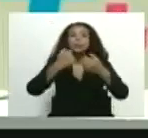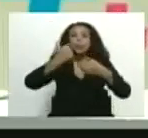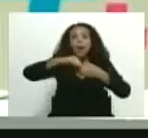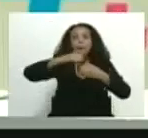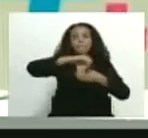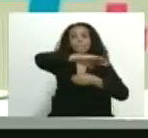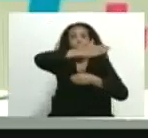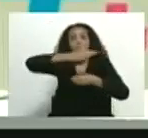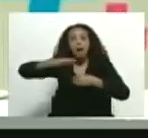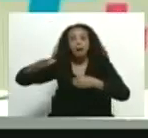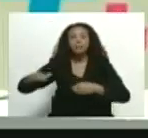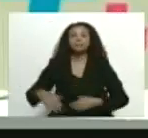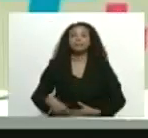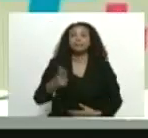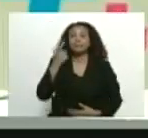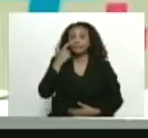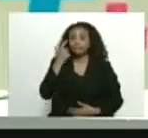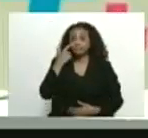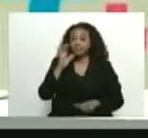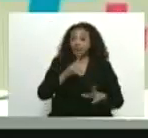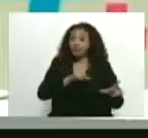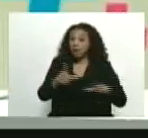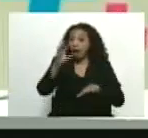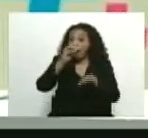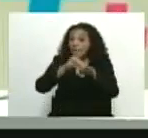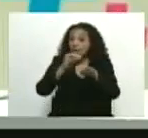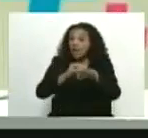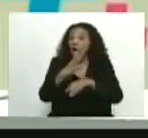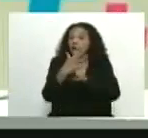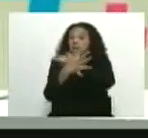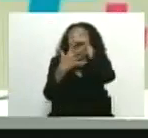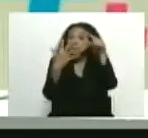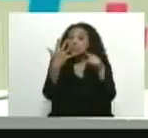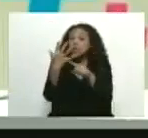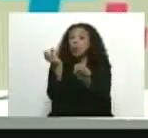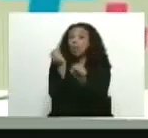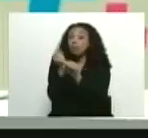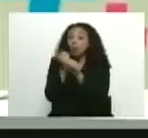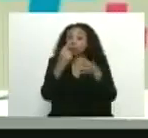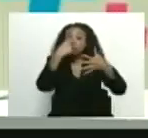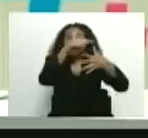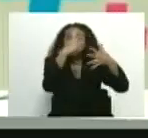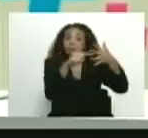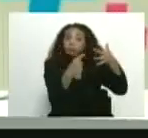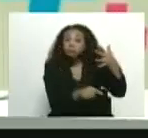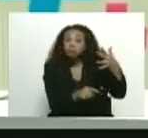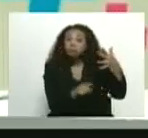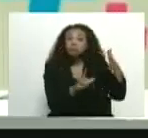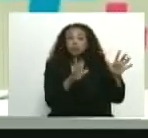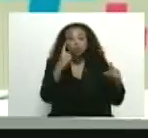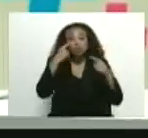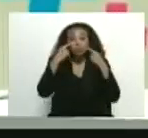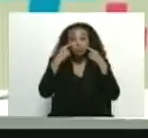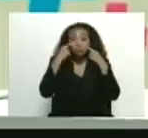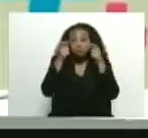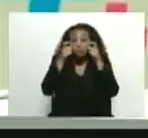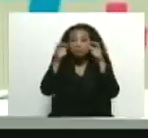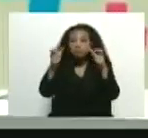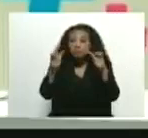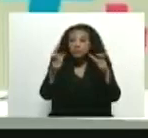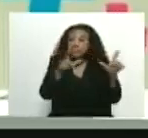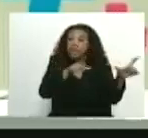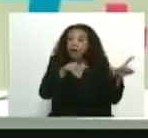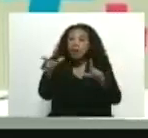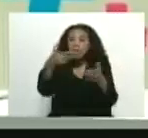Maracaibo. Pendiente, pues, ahí tienen 5 vértices de trabajo y van a estar, y de ahí debe quedar